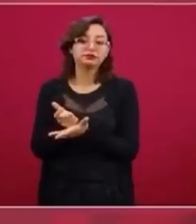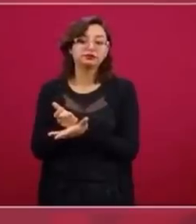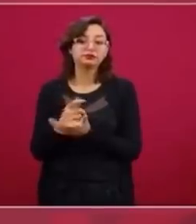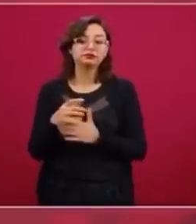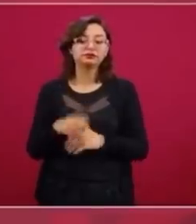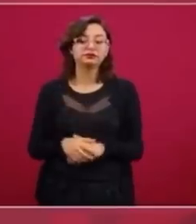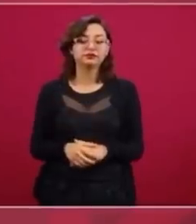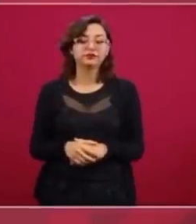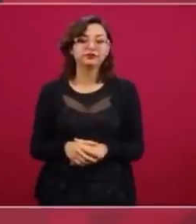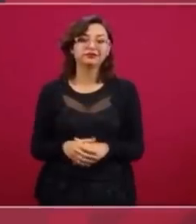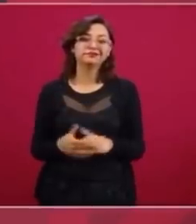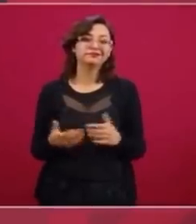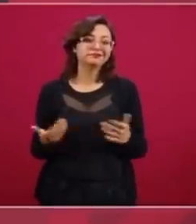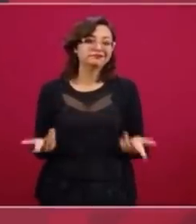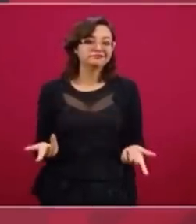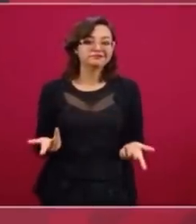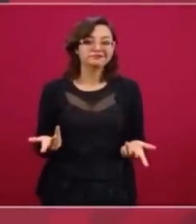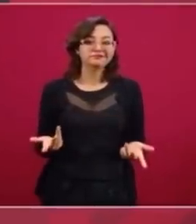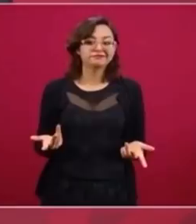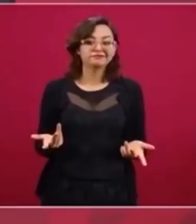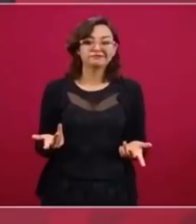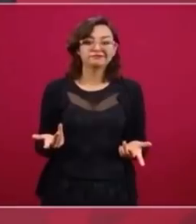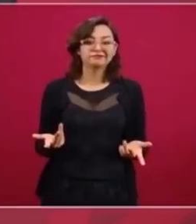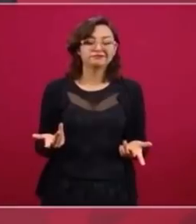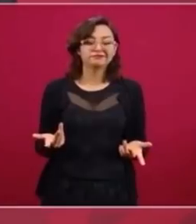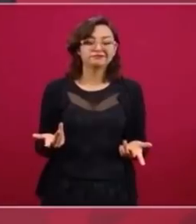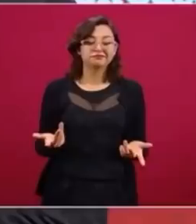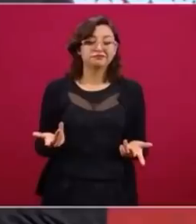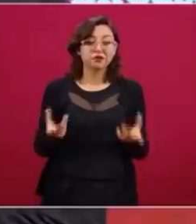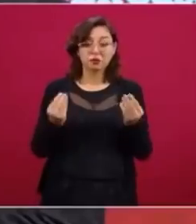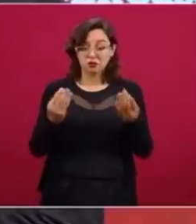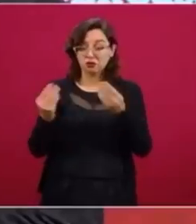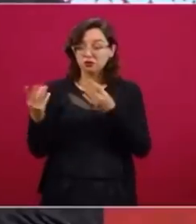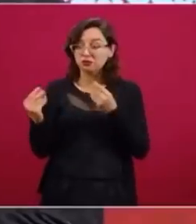y no todos pueden tener televisión.